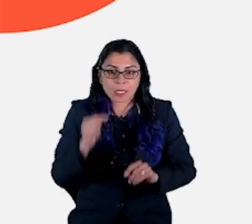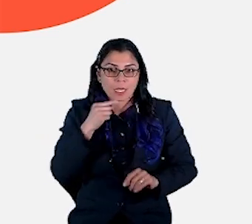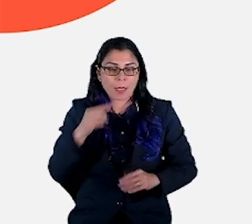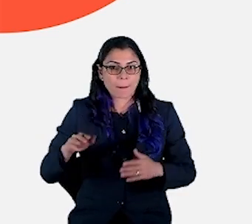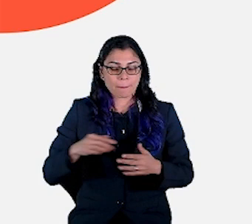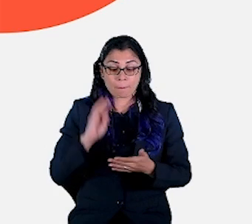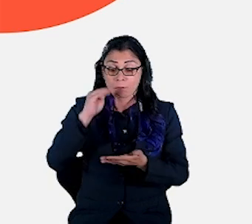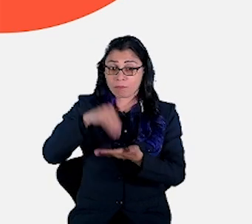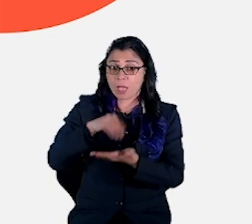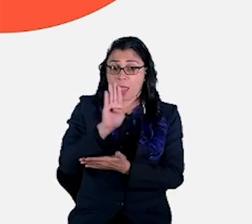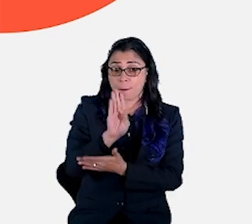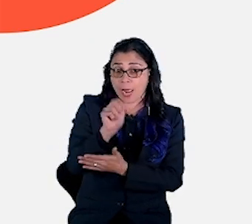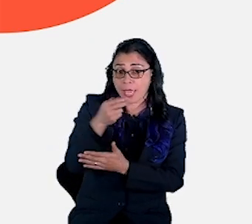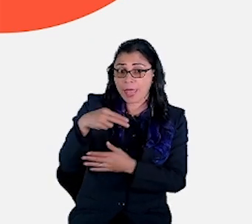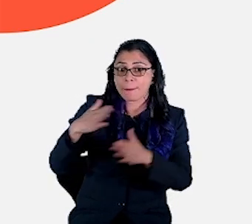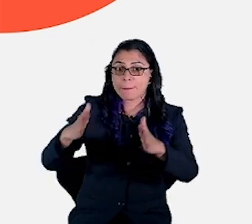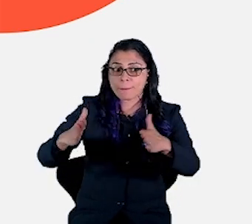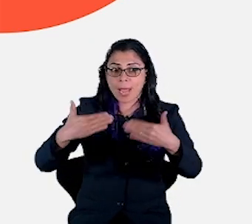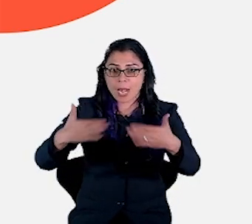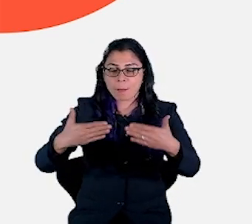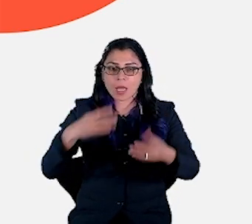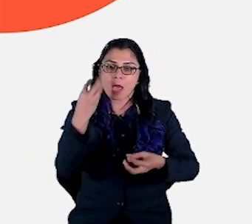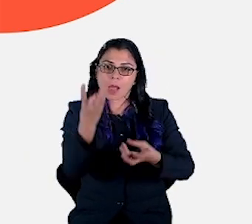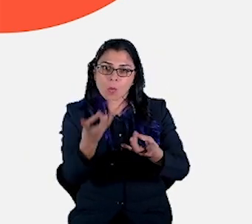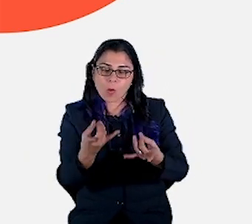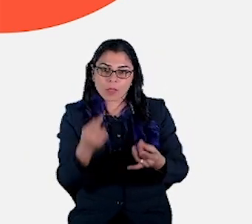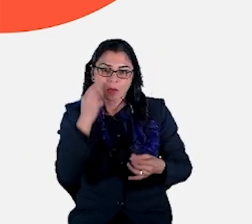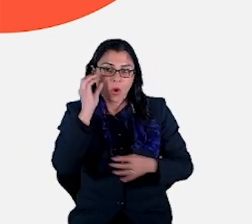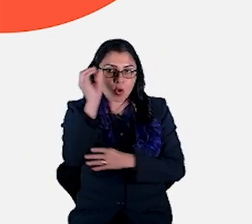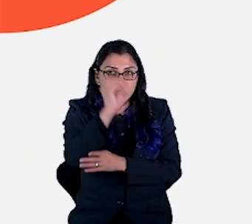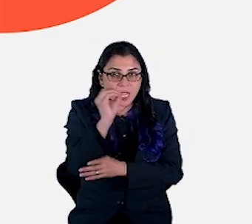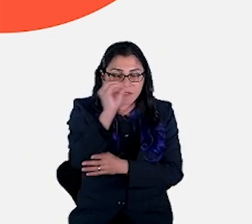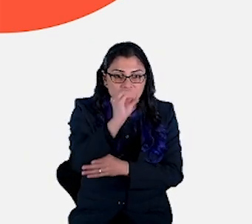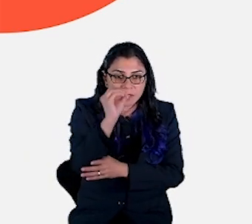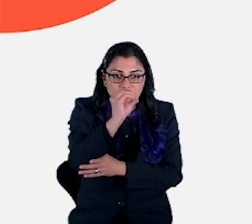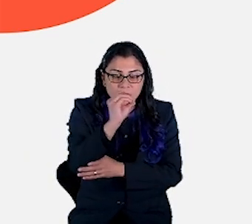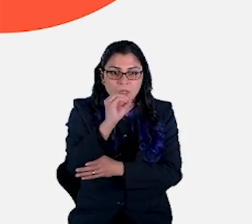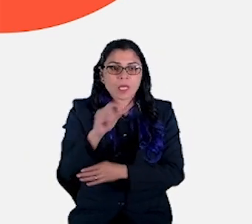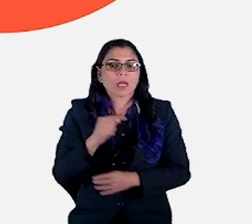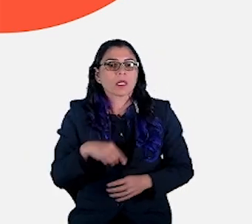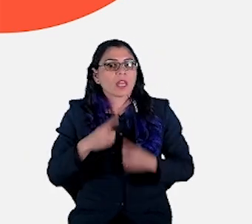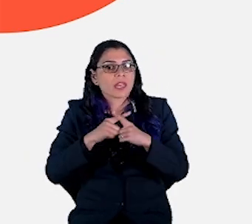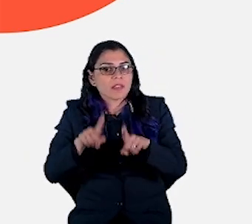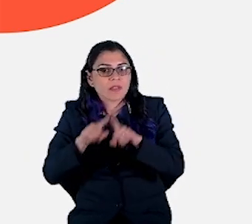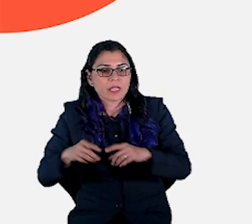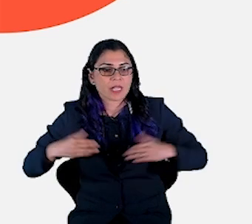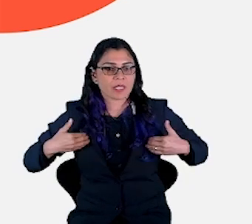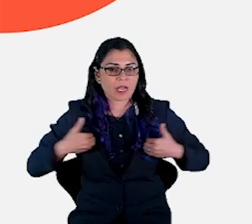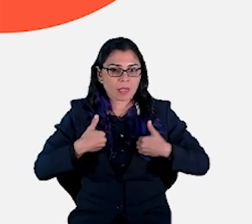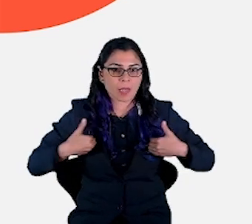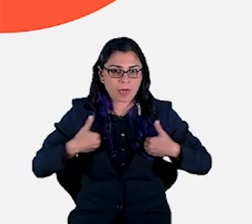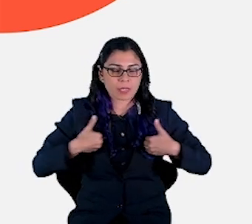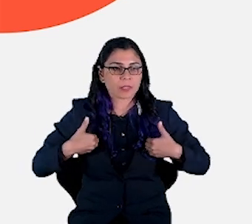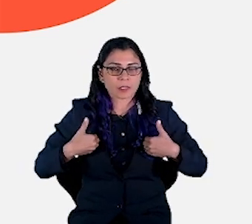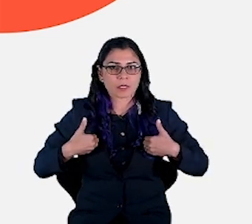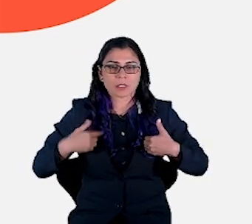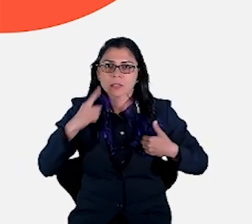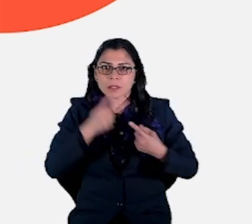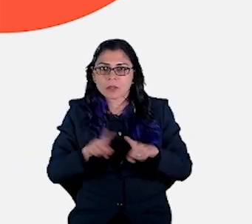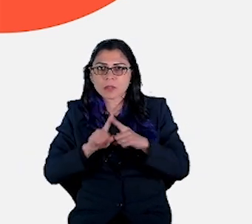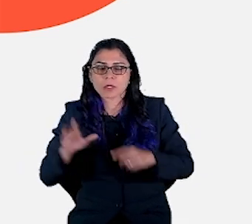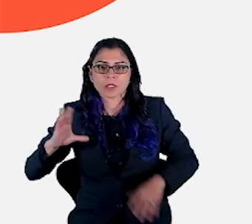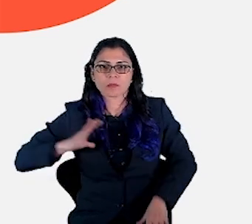Panamá la semana pasada en cuanto a lo que son las observación de especies marinas hacer una